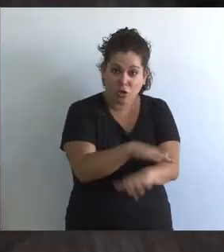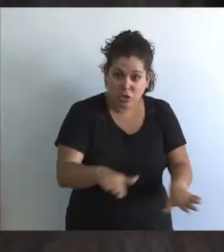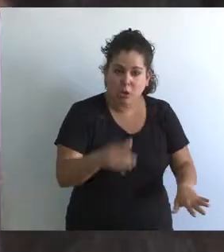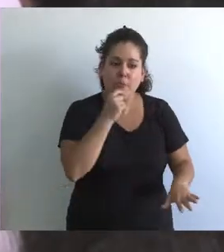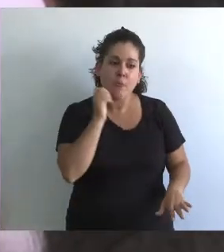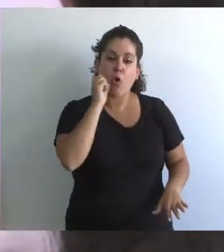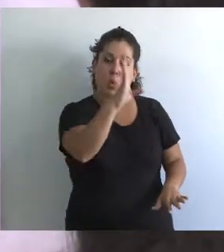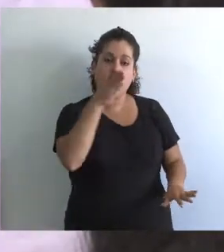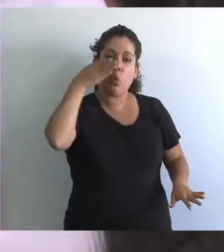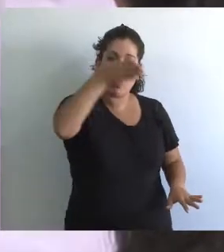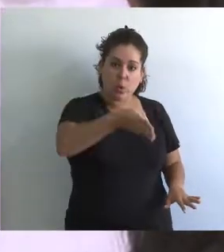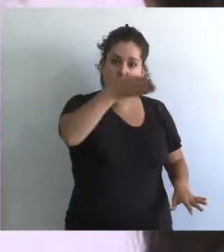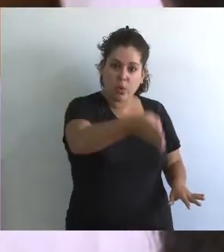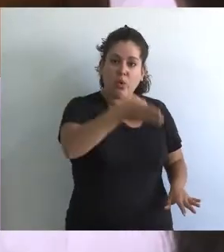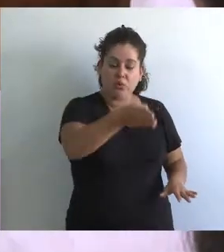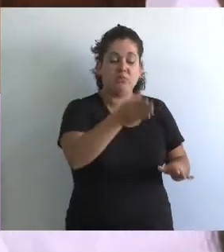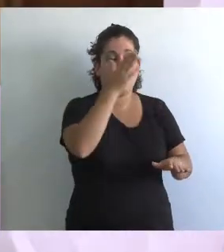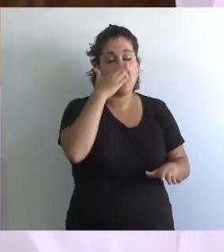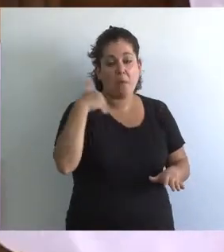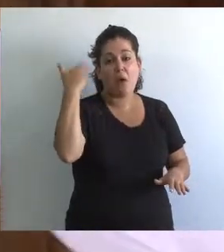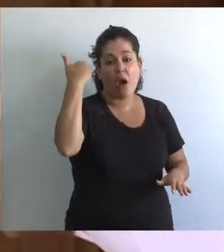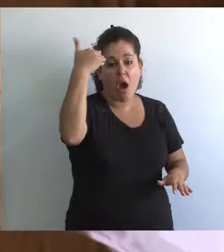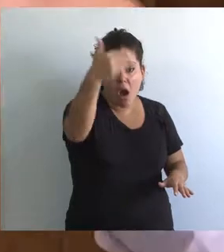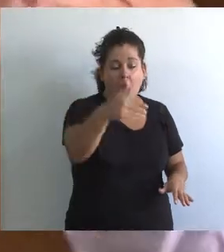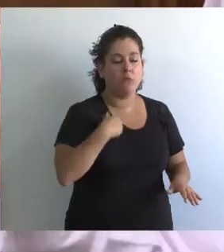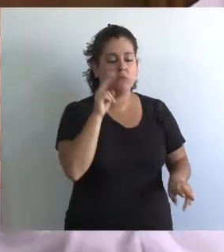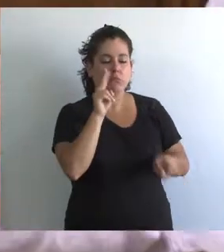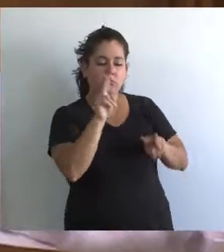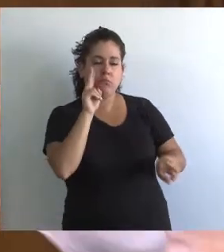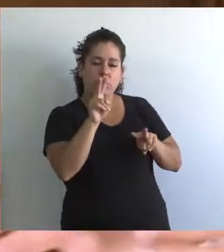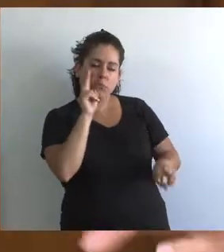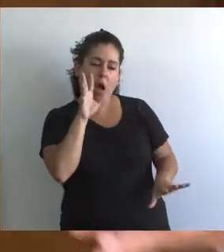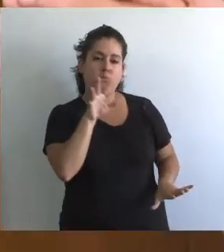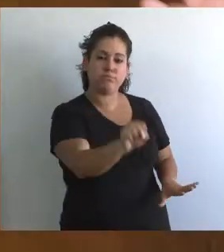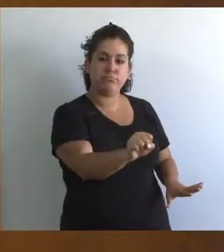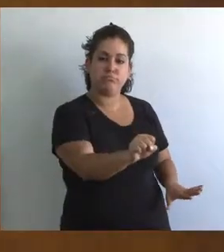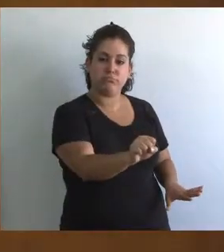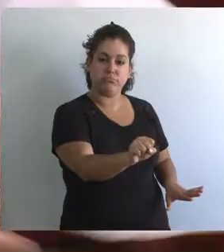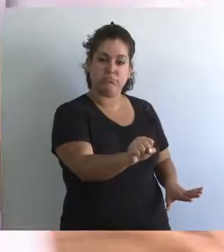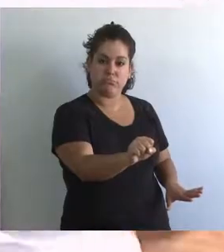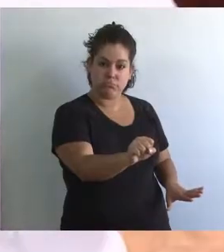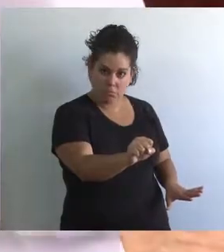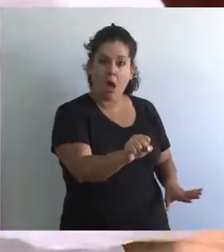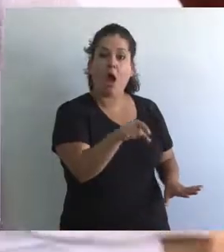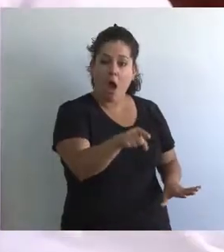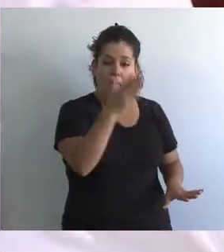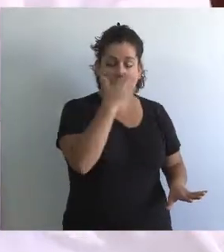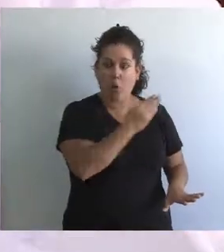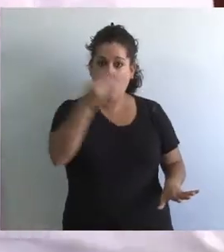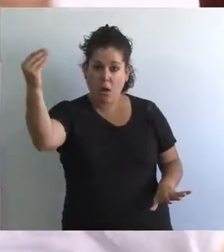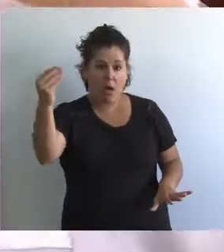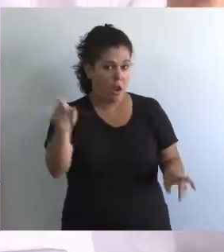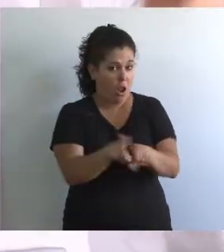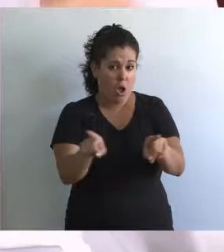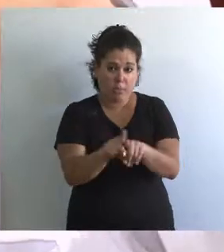que pasan por los clubes de barrio y después son tomados por quienes van mirando los talentos y los llevan a los clubes de primera división, pero